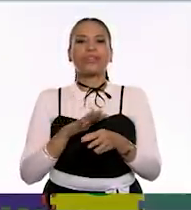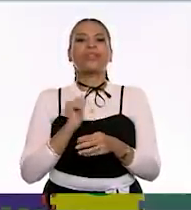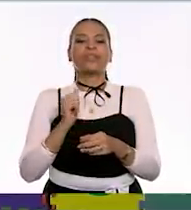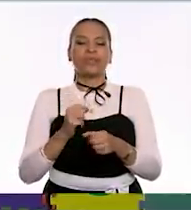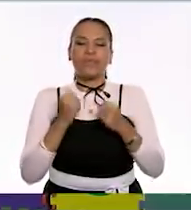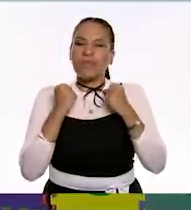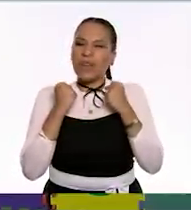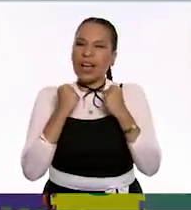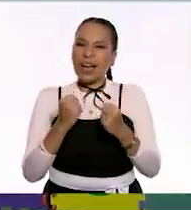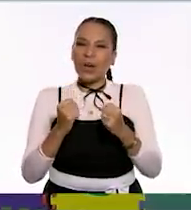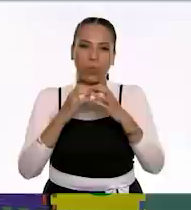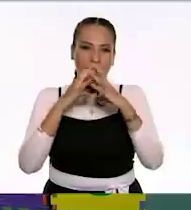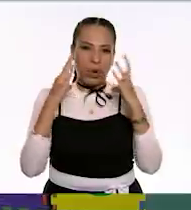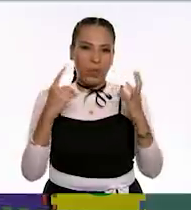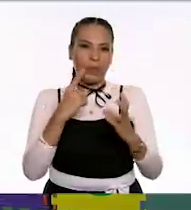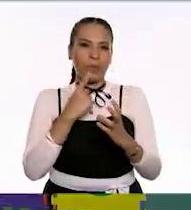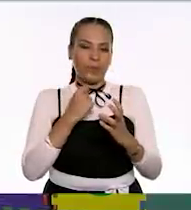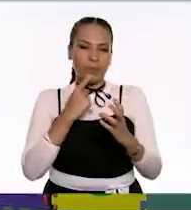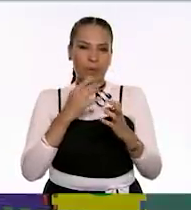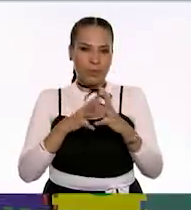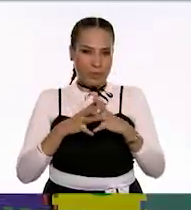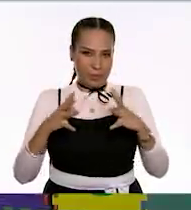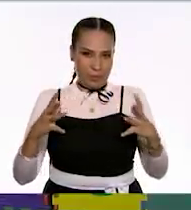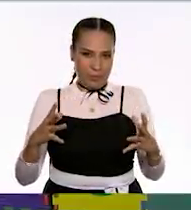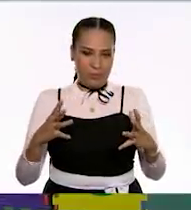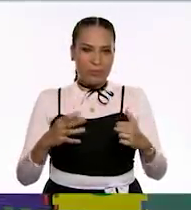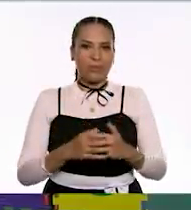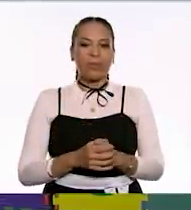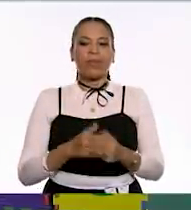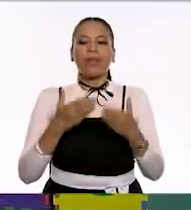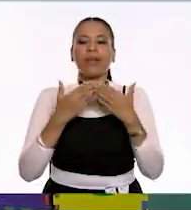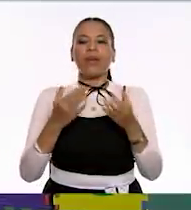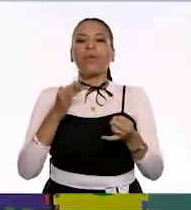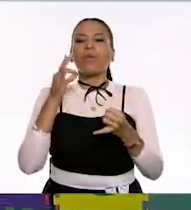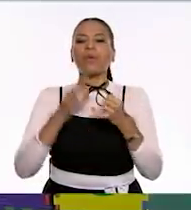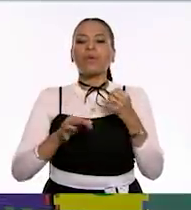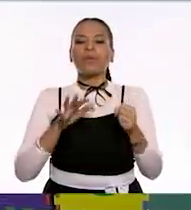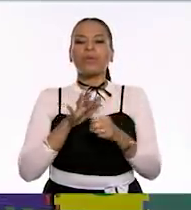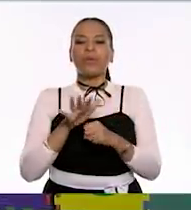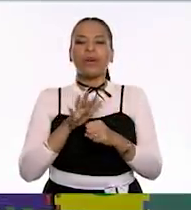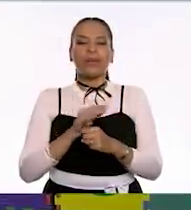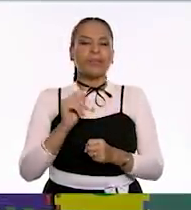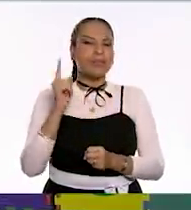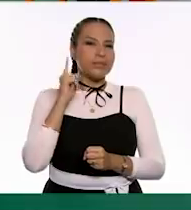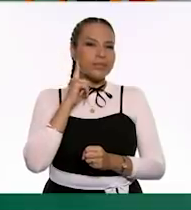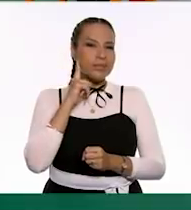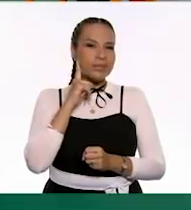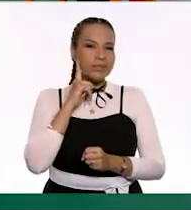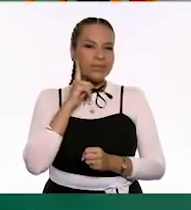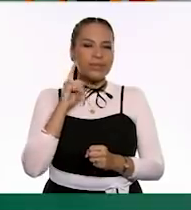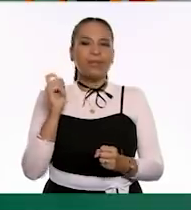muy fuerte, que es el globo rojo más grande. Y vamos por uno último. Vamos a escuchar este que dice...